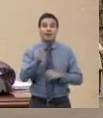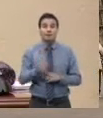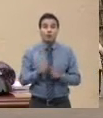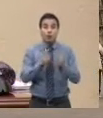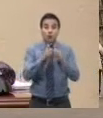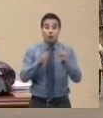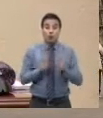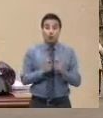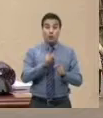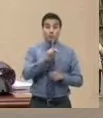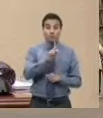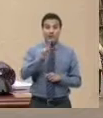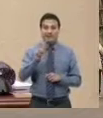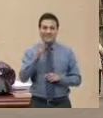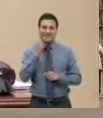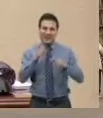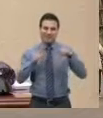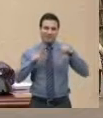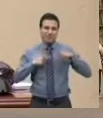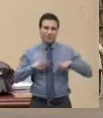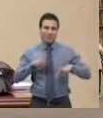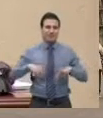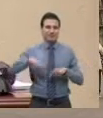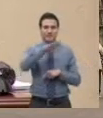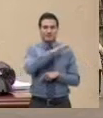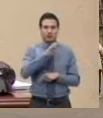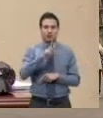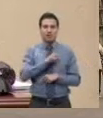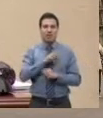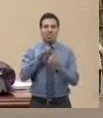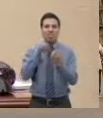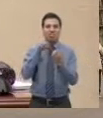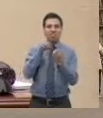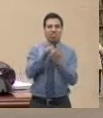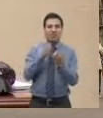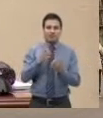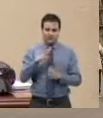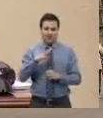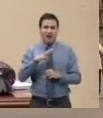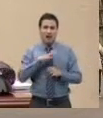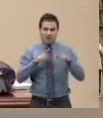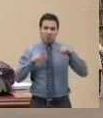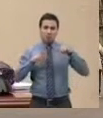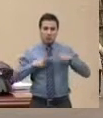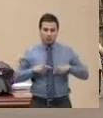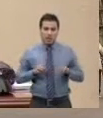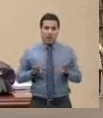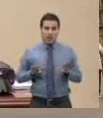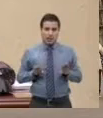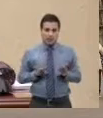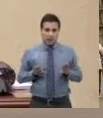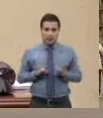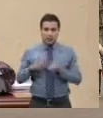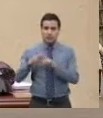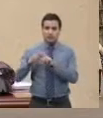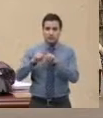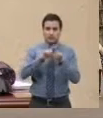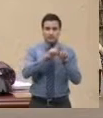engañar a la ciudadanía que, por encima de todas las legítimas diferencias que pueden existir en una sociedad